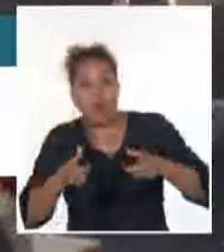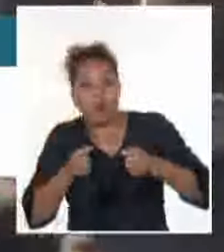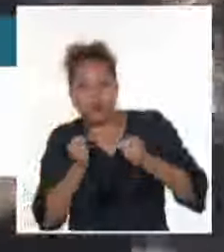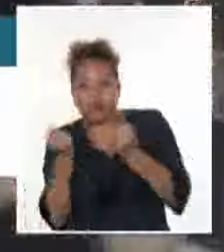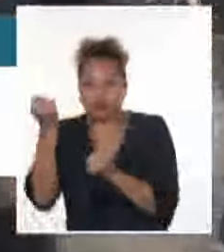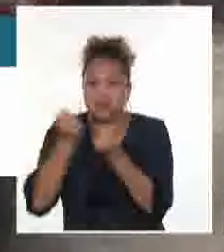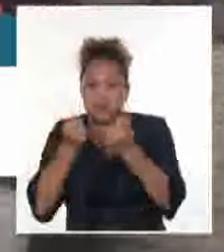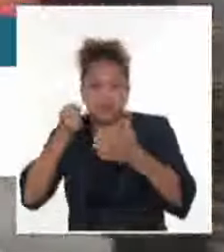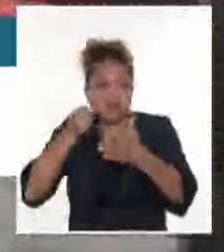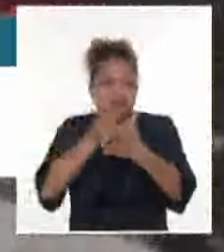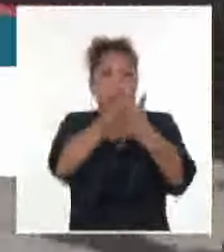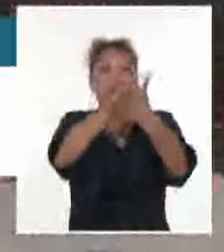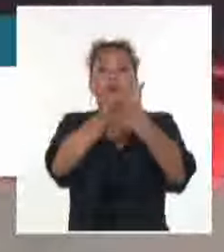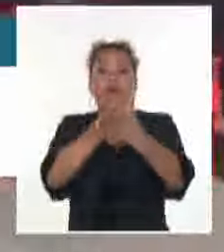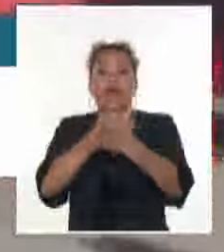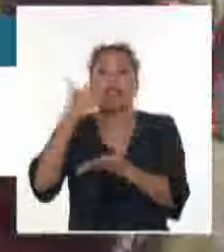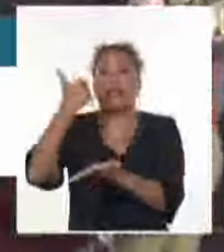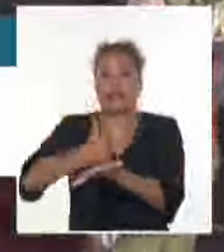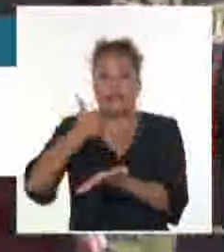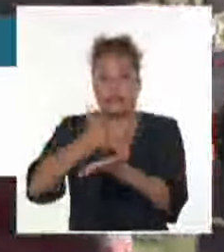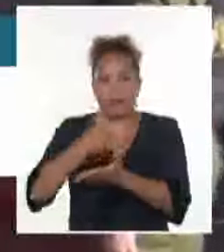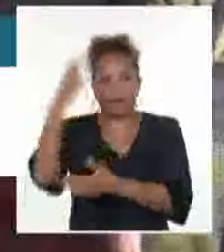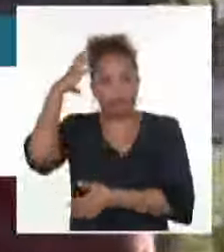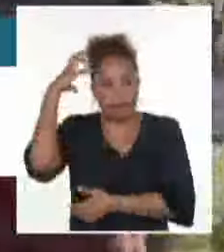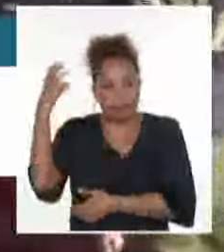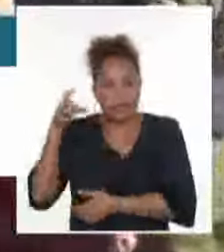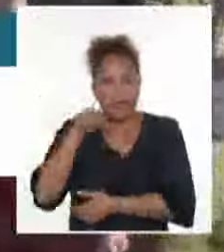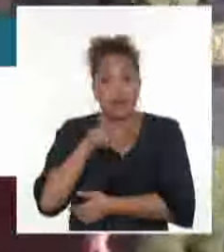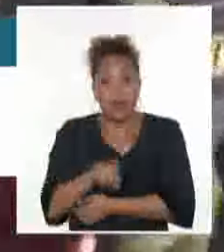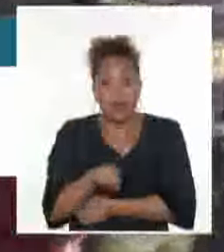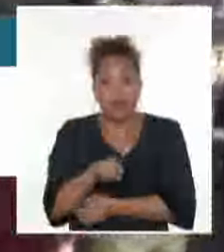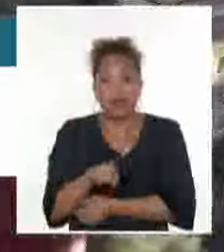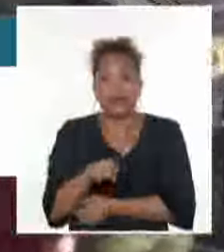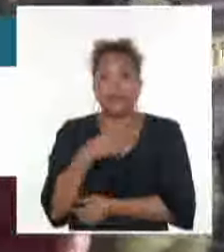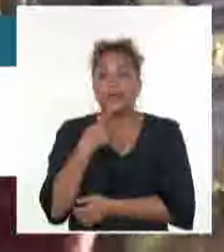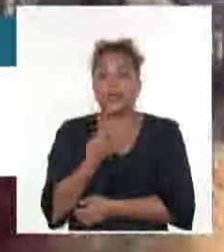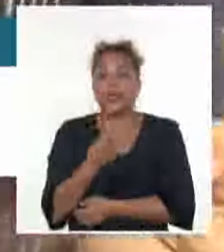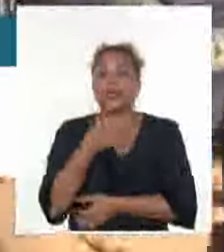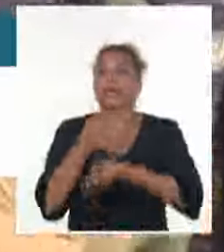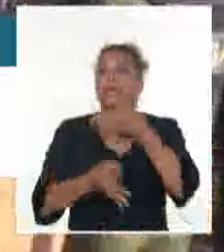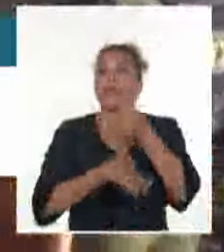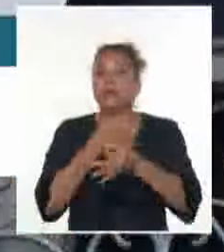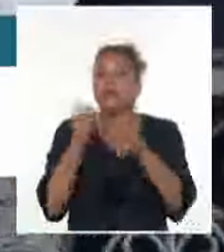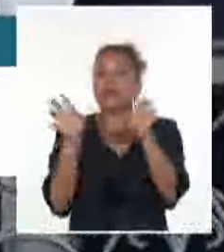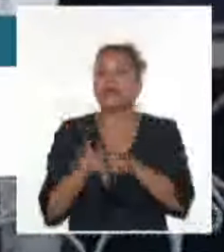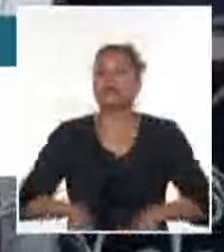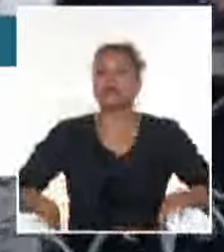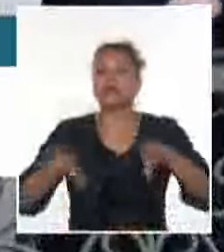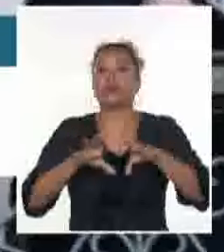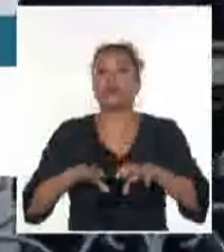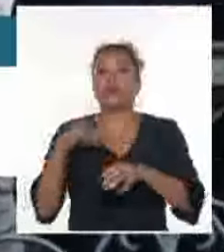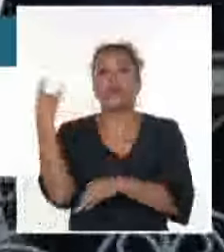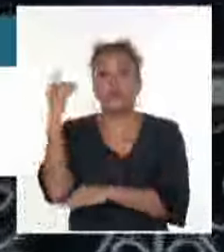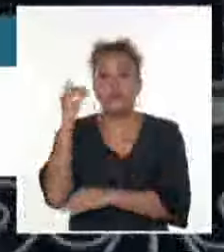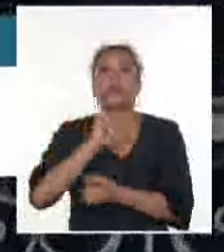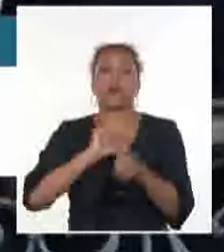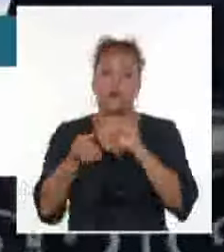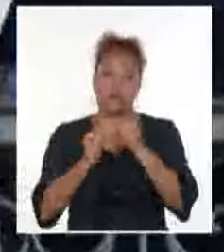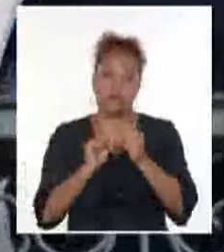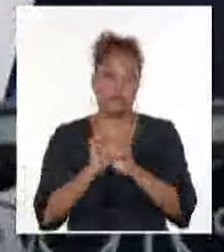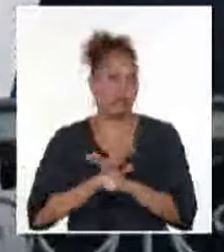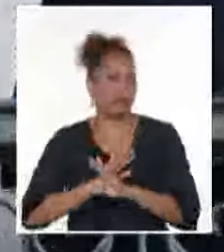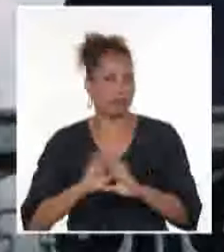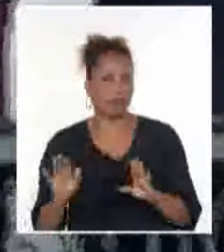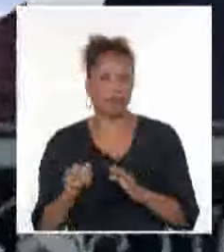gobierno. El nuevo alto mando militar juramentado la víspera por el presidente Luis Arce aseguró que la situación del país está bajo control con el mantenimiento del